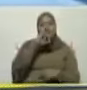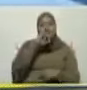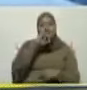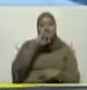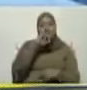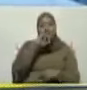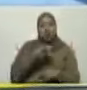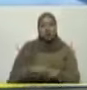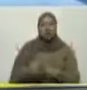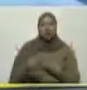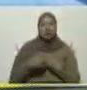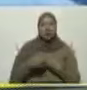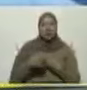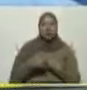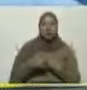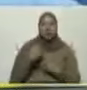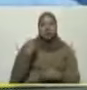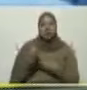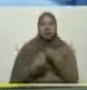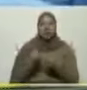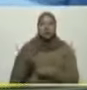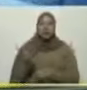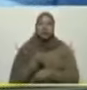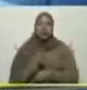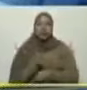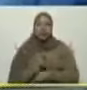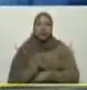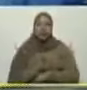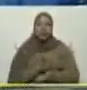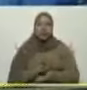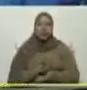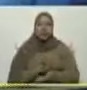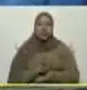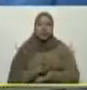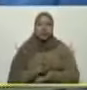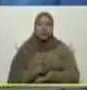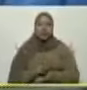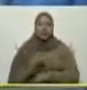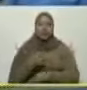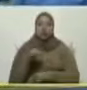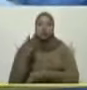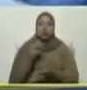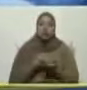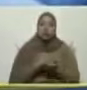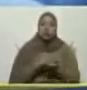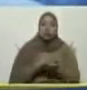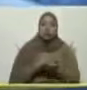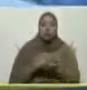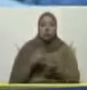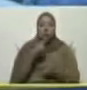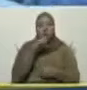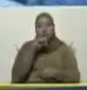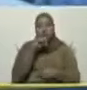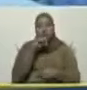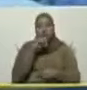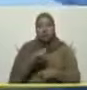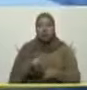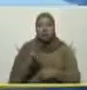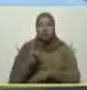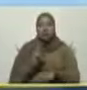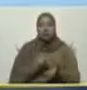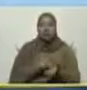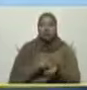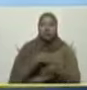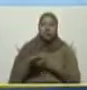no vuelva el enfrentamiento fraticida entre venezolanos No ese tiempo no puede volver el tiempo del odio lo dejamos atrás y atrás